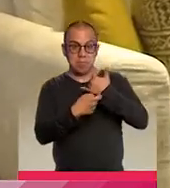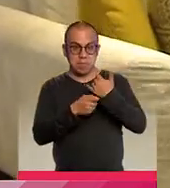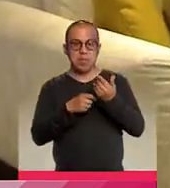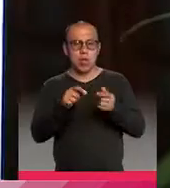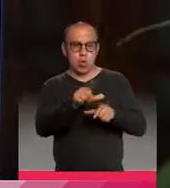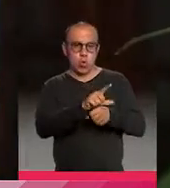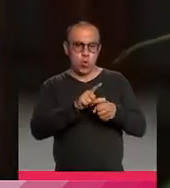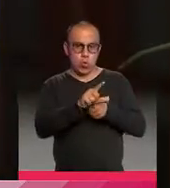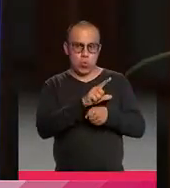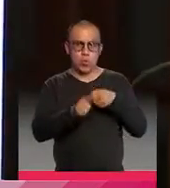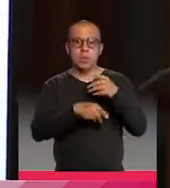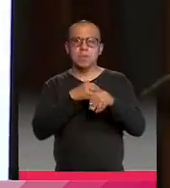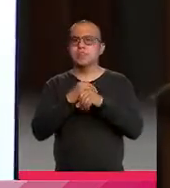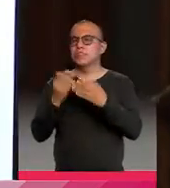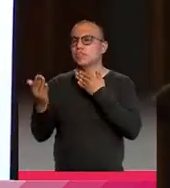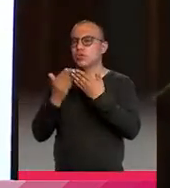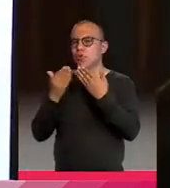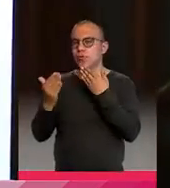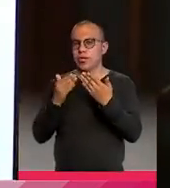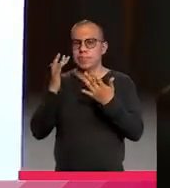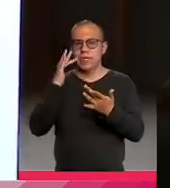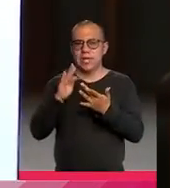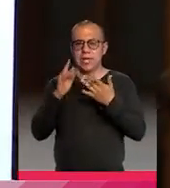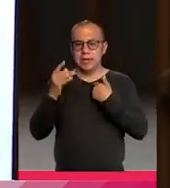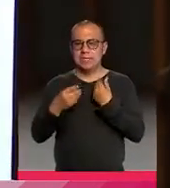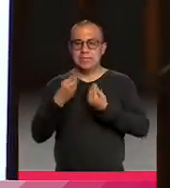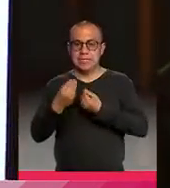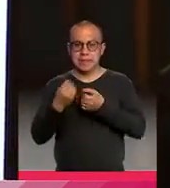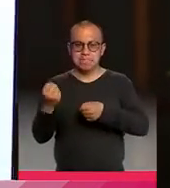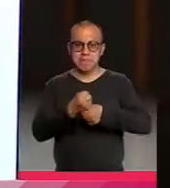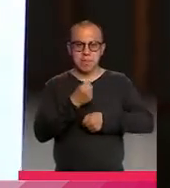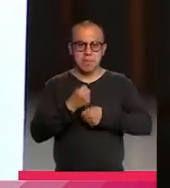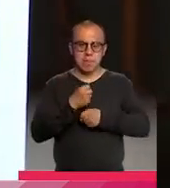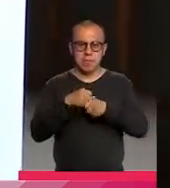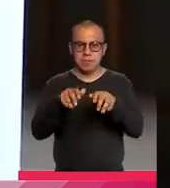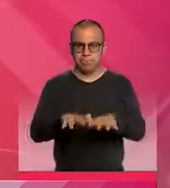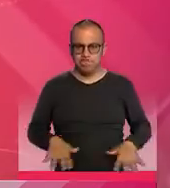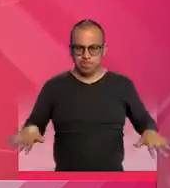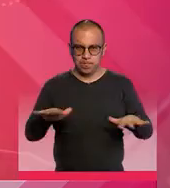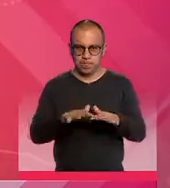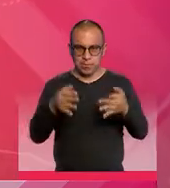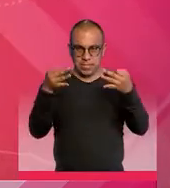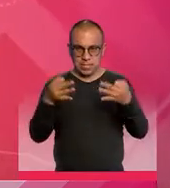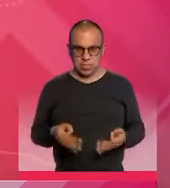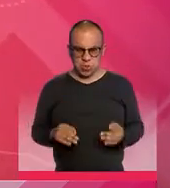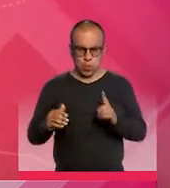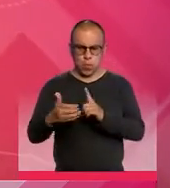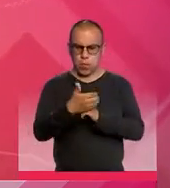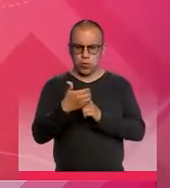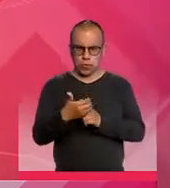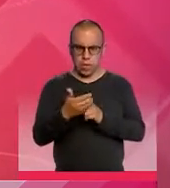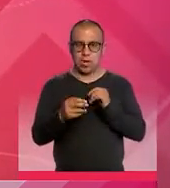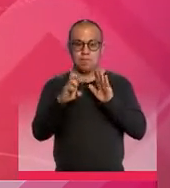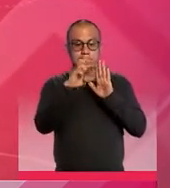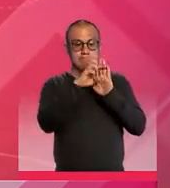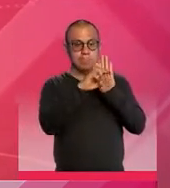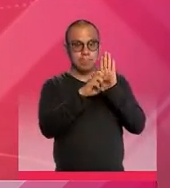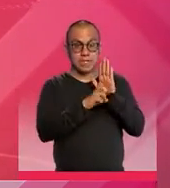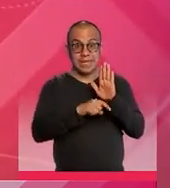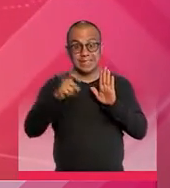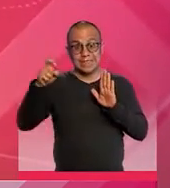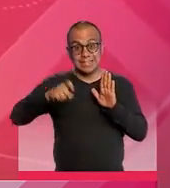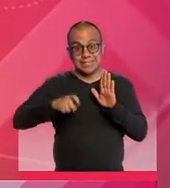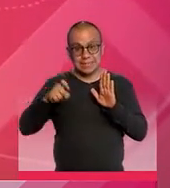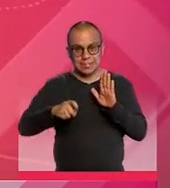local. Requieren de la confianza de los consumidores, para lo cual han trabajado en tener espacios seguros. Proteger y crear los protocolos